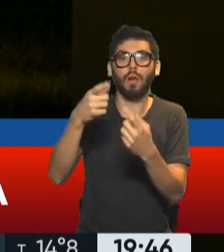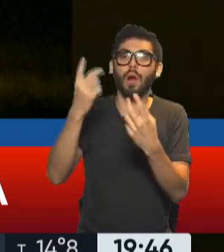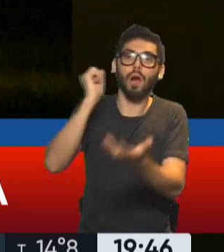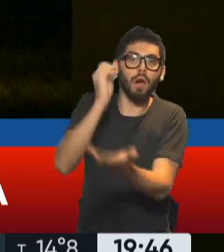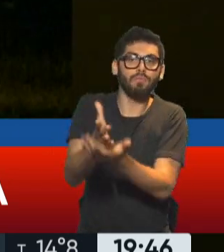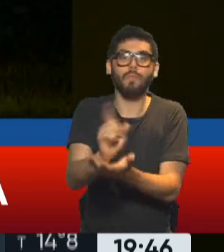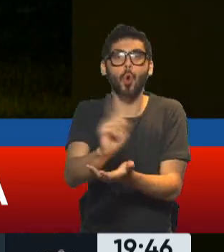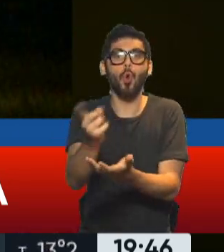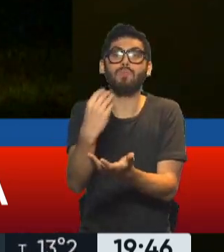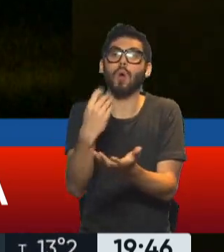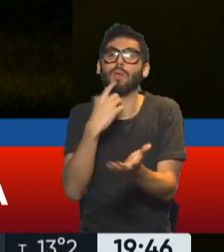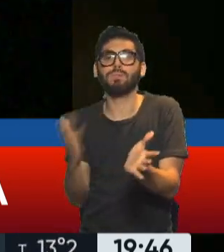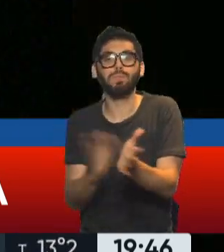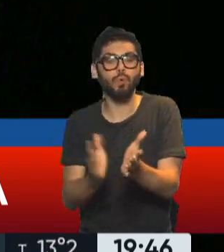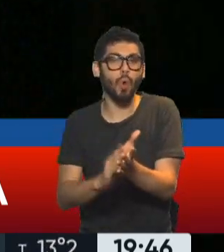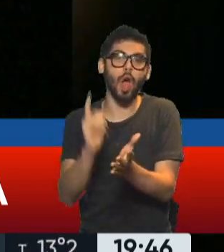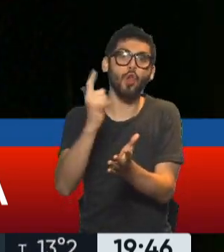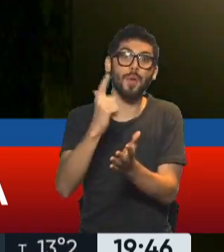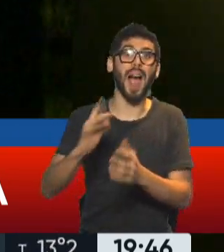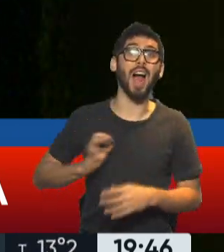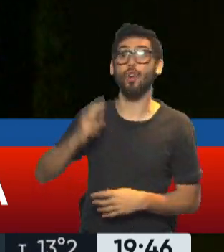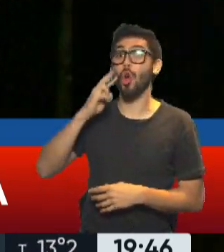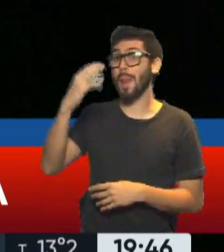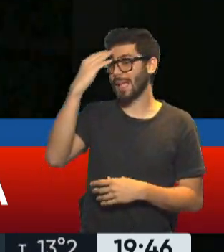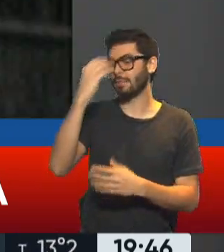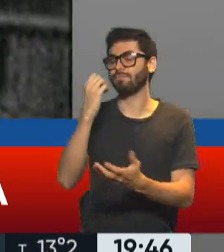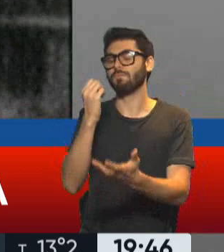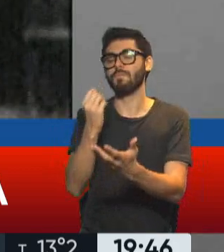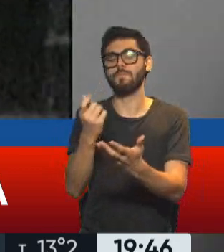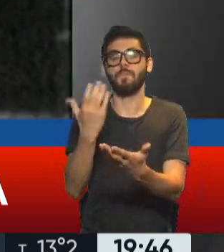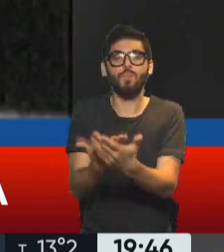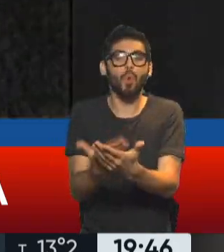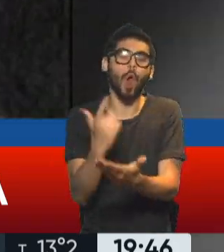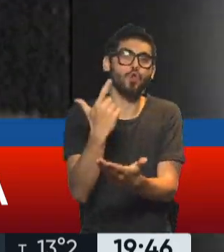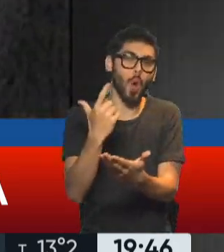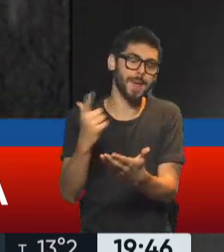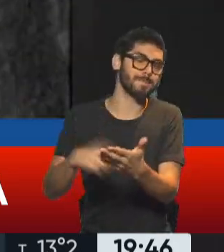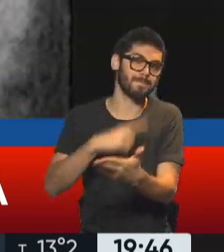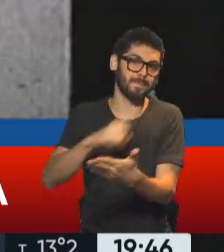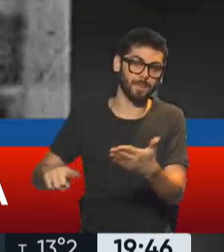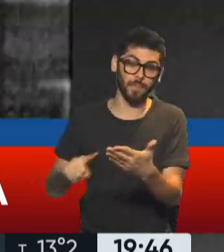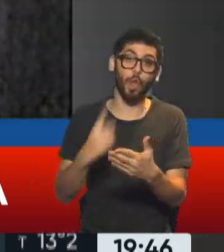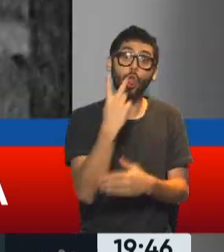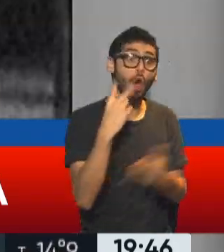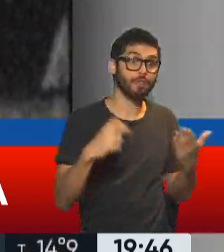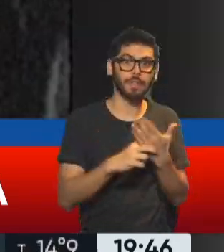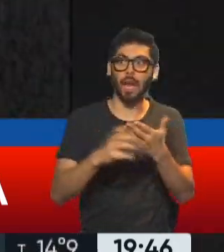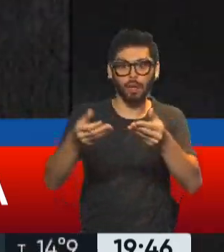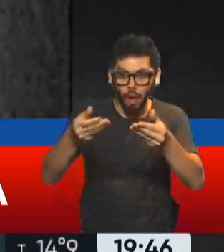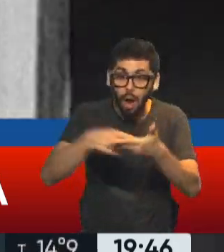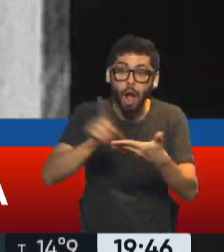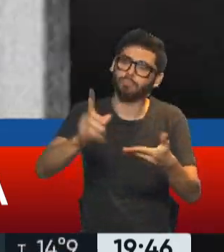condena por falta de mérito en 2015. Dos fiscales recurrieron a la Corte Suprema de